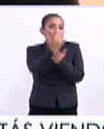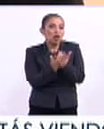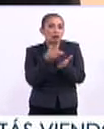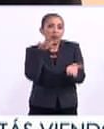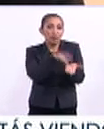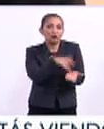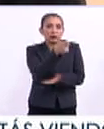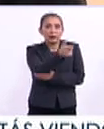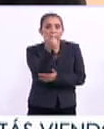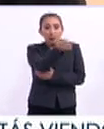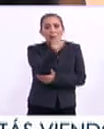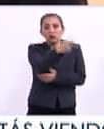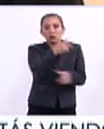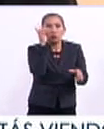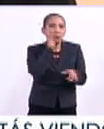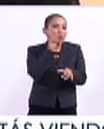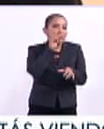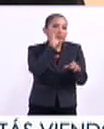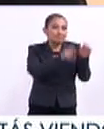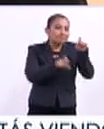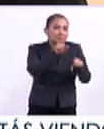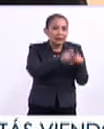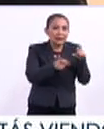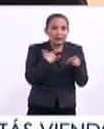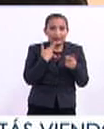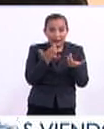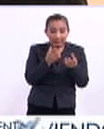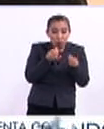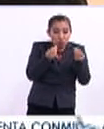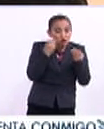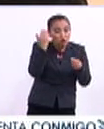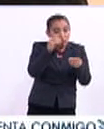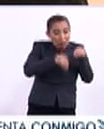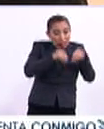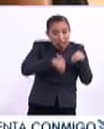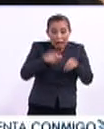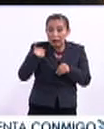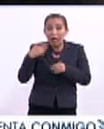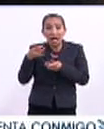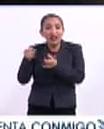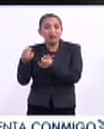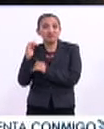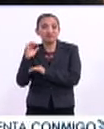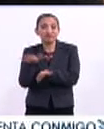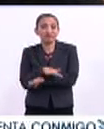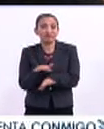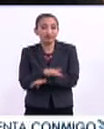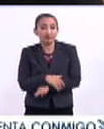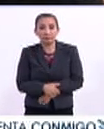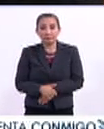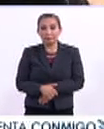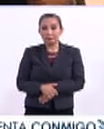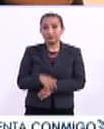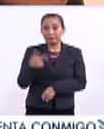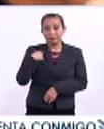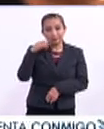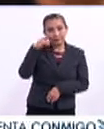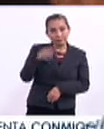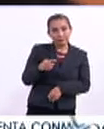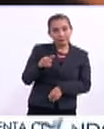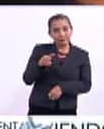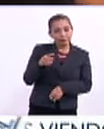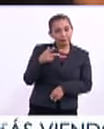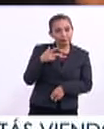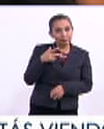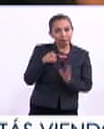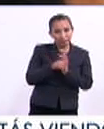Y eso hace pues esta idea de cantidad contra calidad. Y eso sería importante. Entonces pasa, al menos en la cosa académica que yo veo,